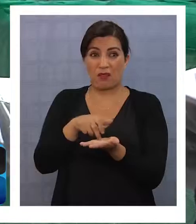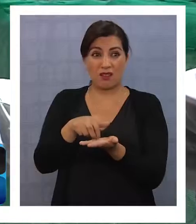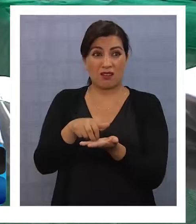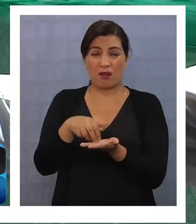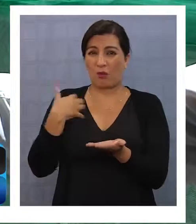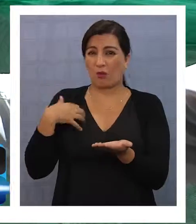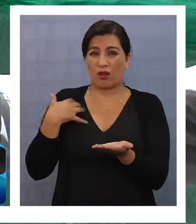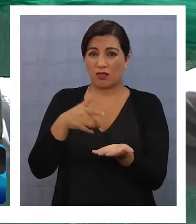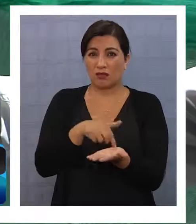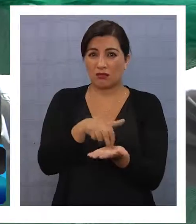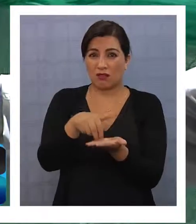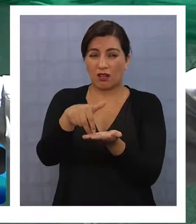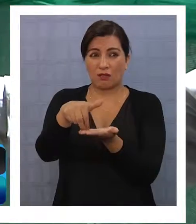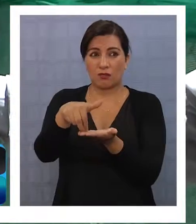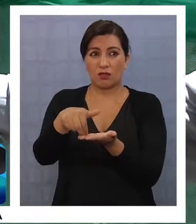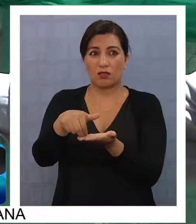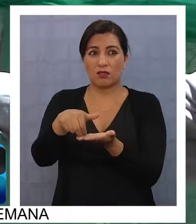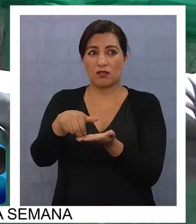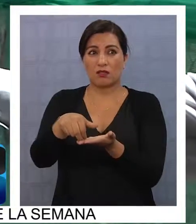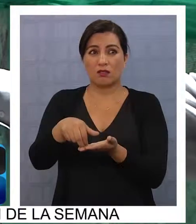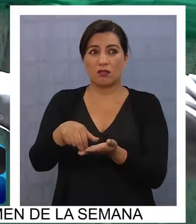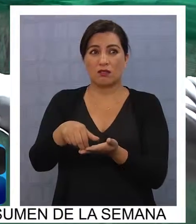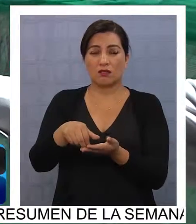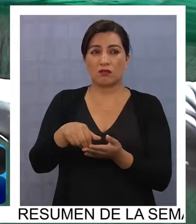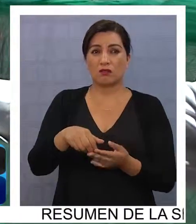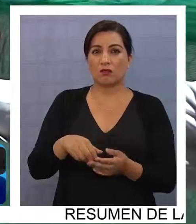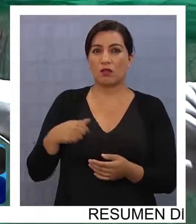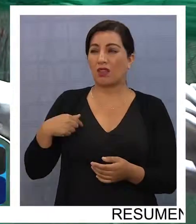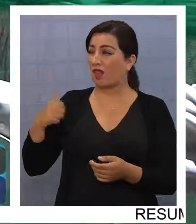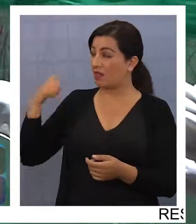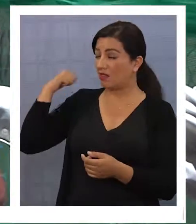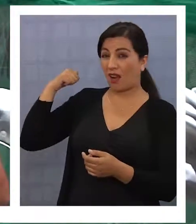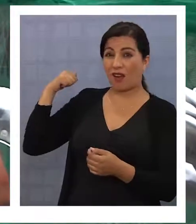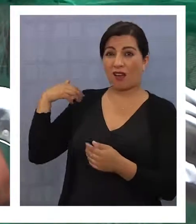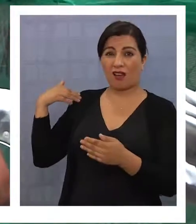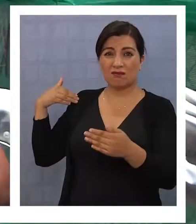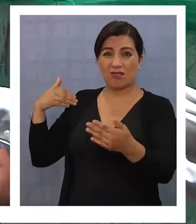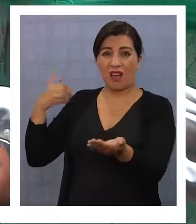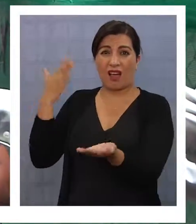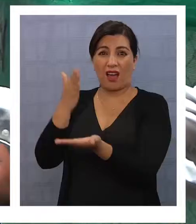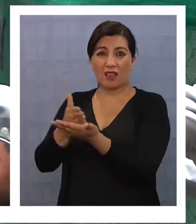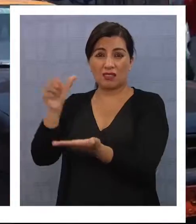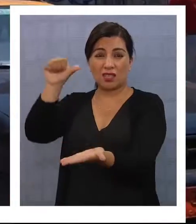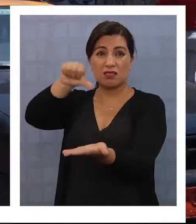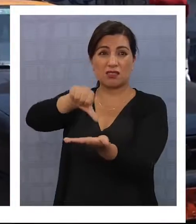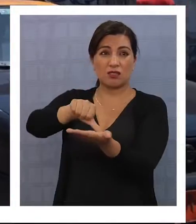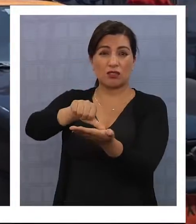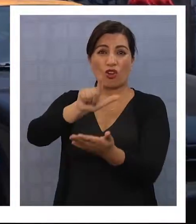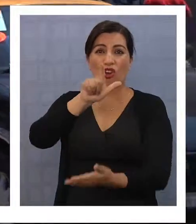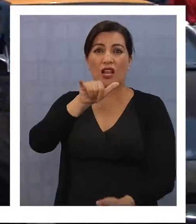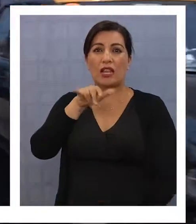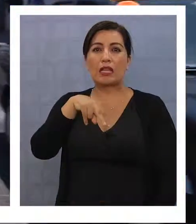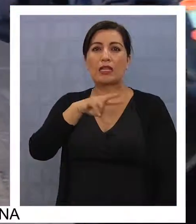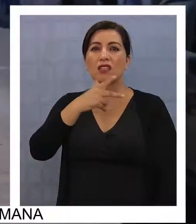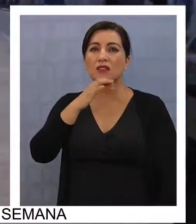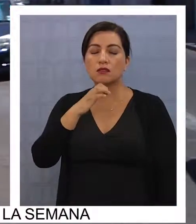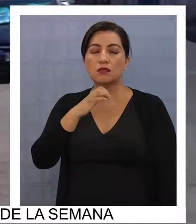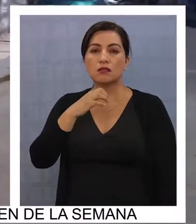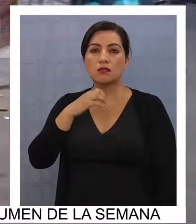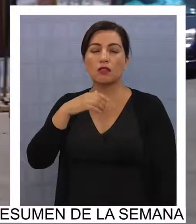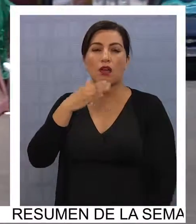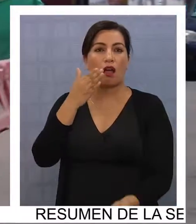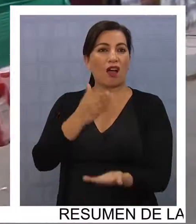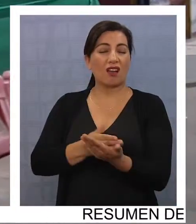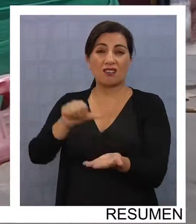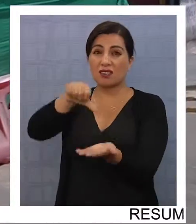desde el paseo hacia acá, hacia adelante, hacia el centro, del hincha hacia el centro, cuesta un mundo